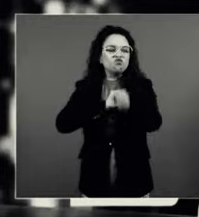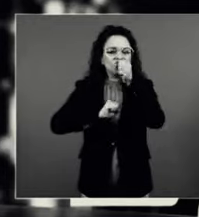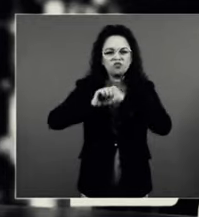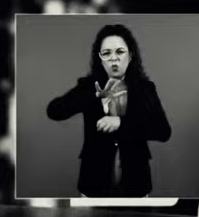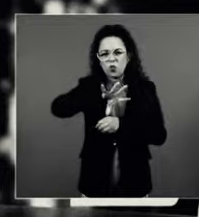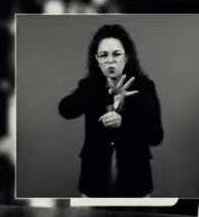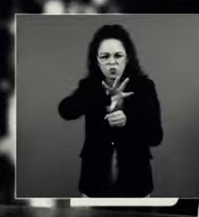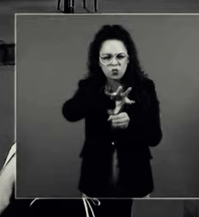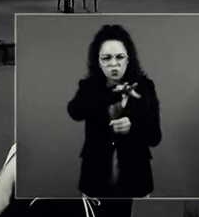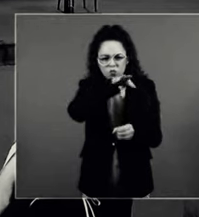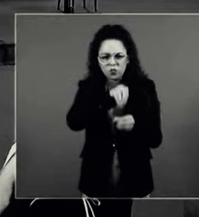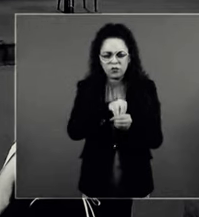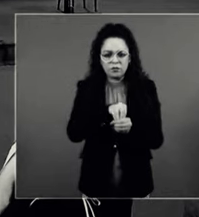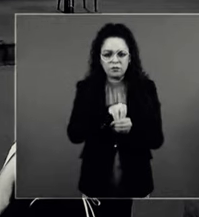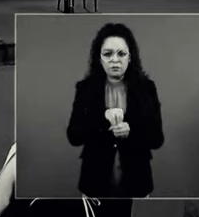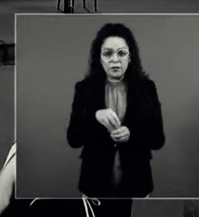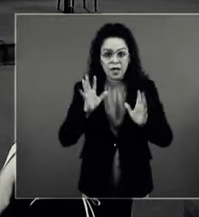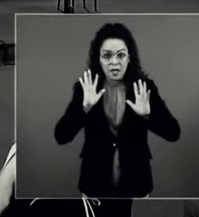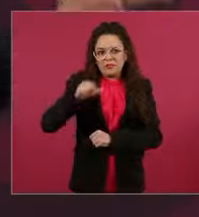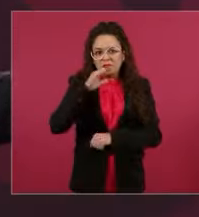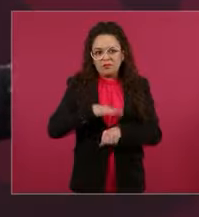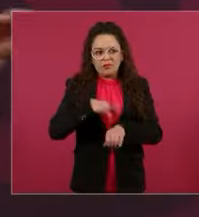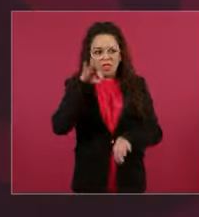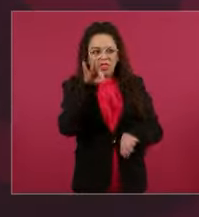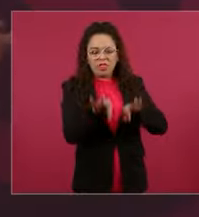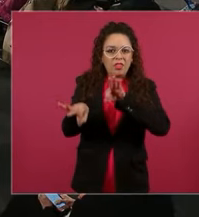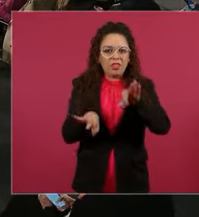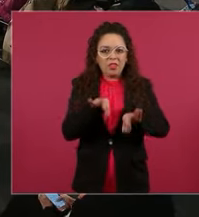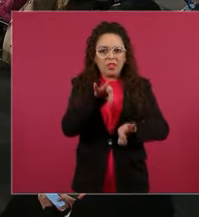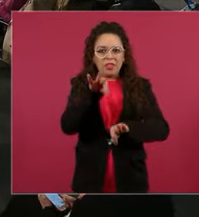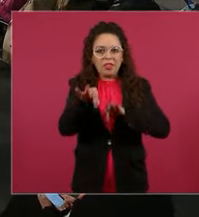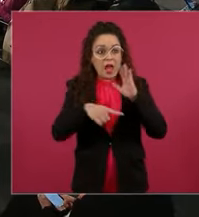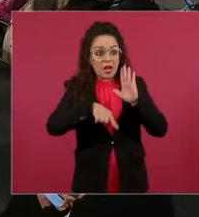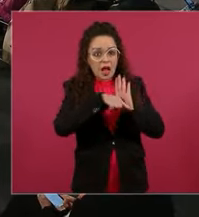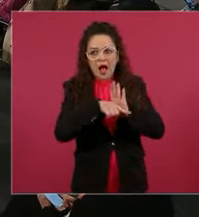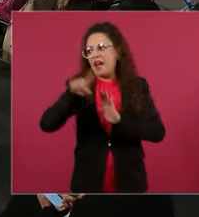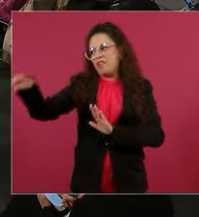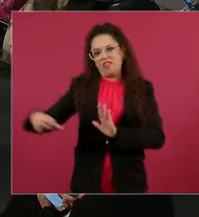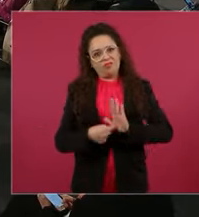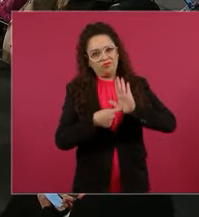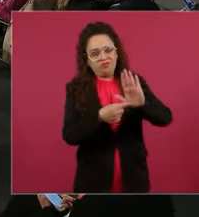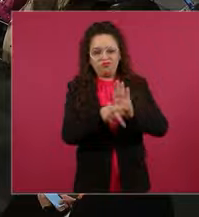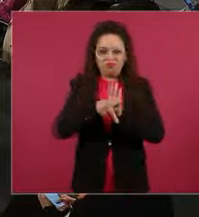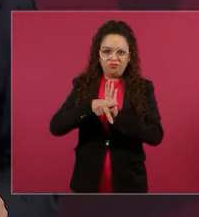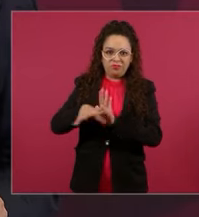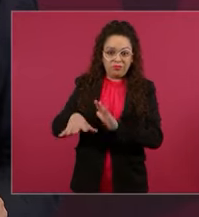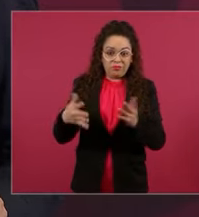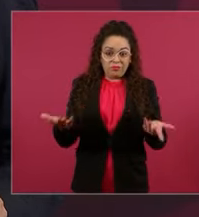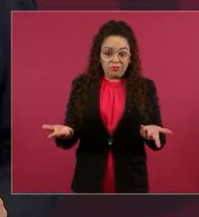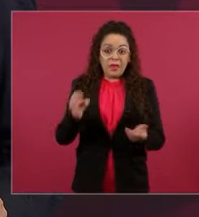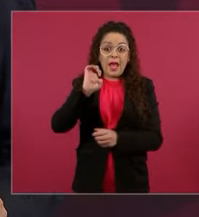todo. Uh-huh. No lo están haciendo. Bueno, miren la recomendación del ex canciller.